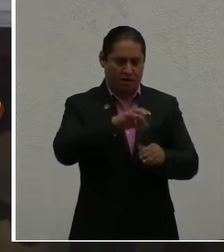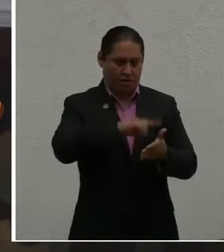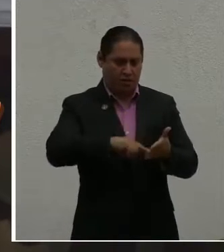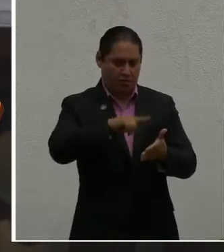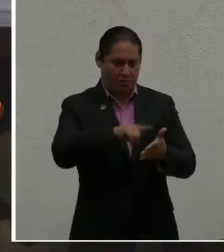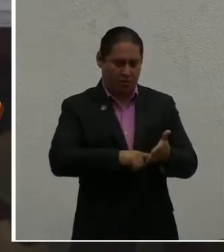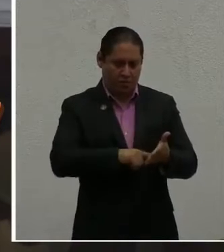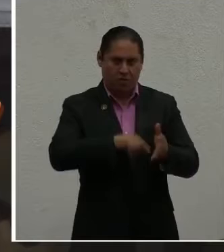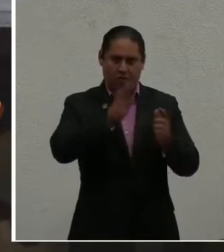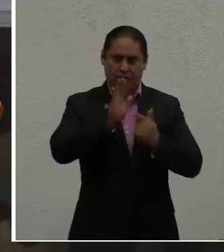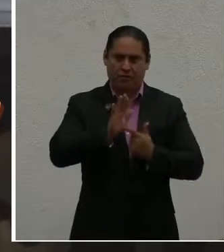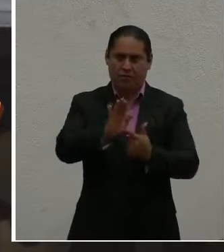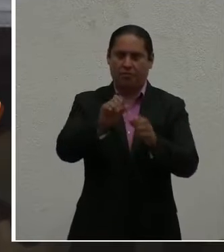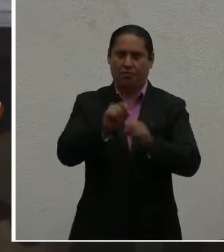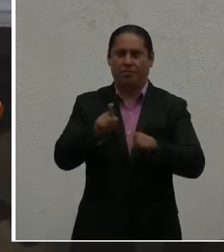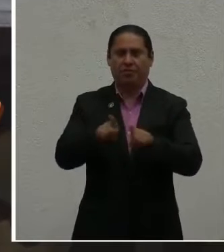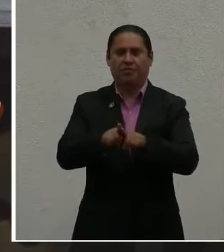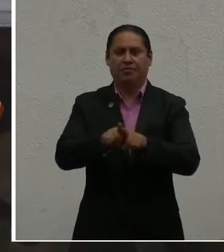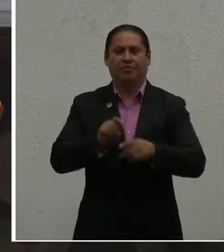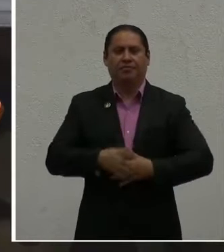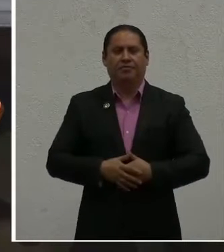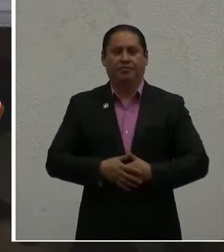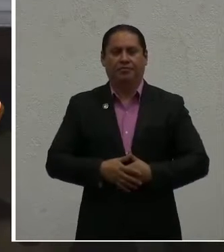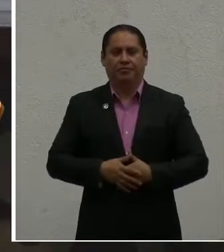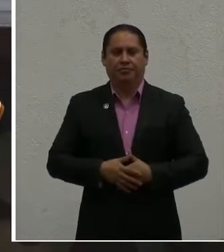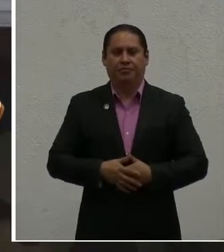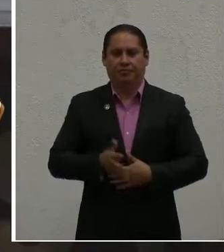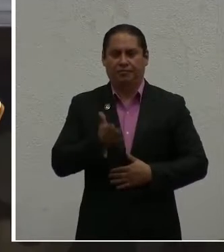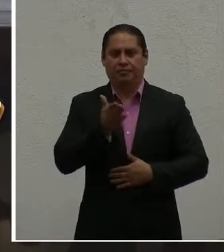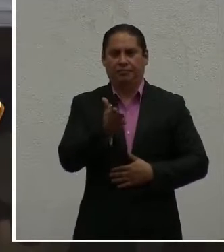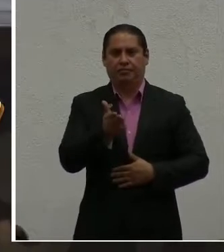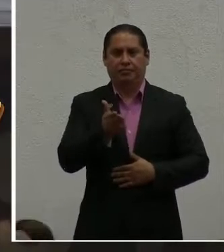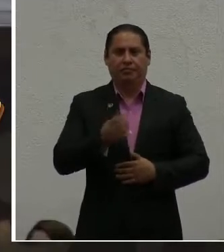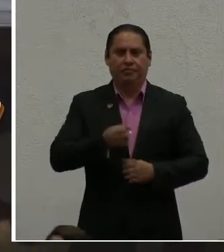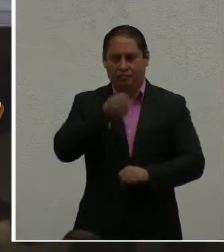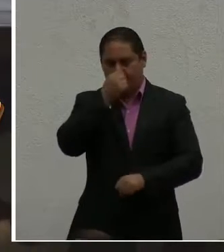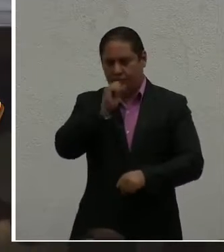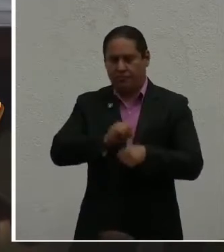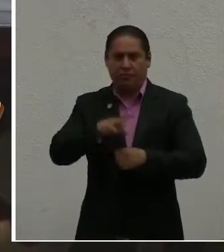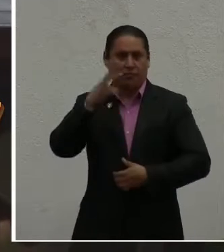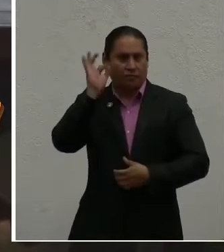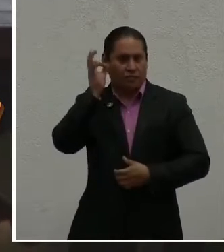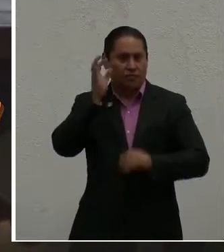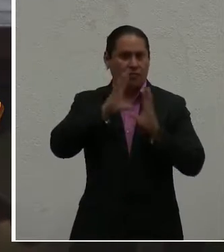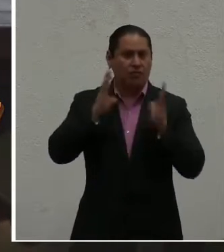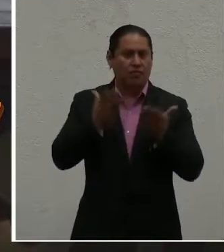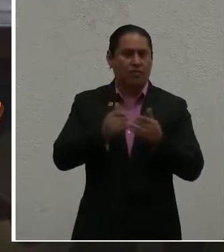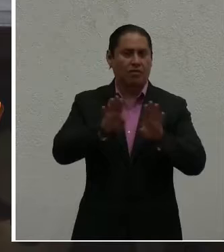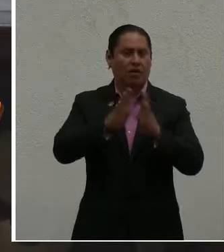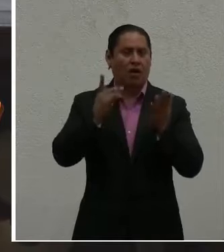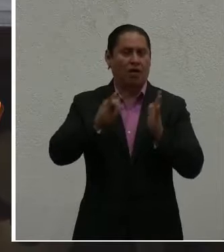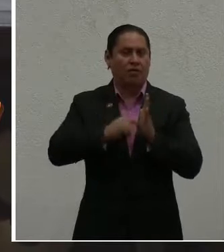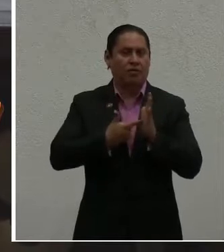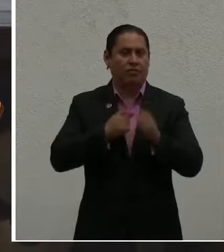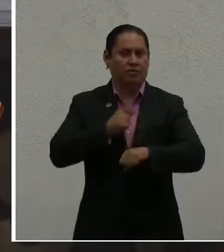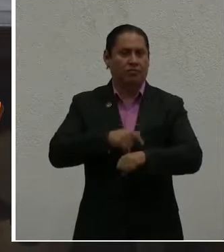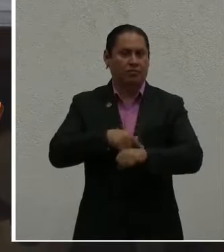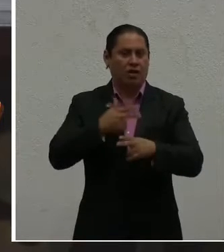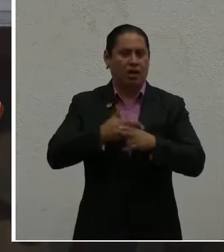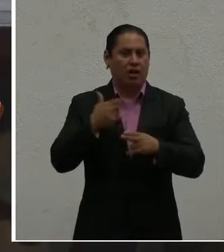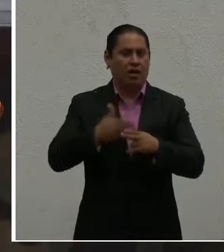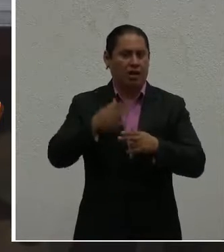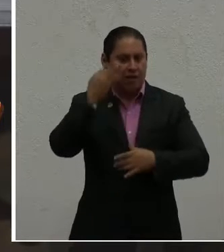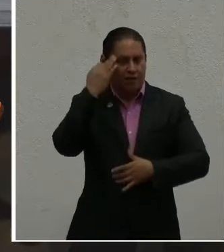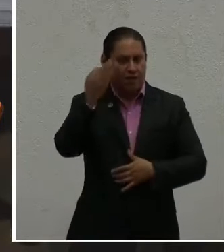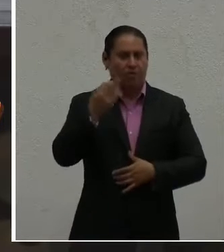nominal el dictamen presentado. Por lo que solicito a la Secretaría de Servicios Parlamentarios abra el sistema electrónico hasta por un